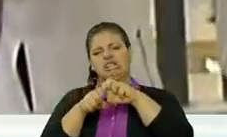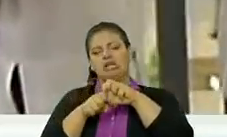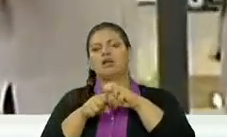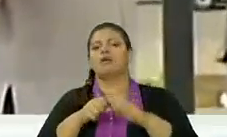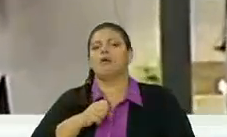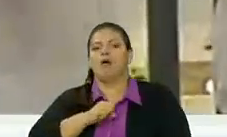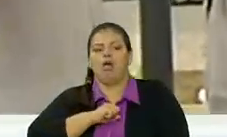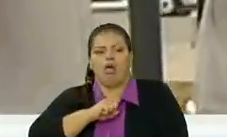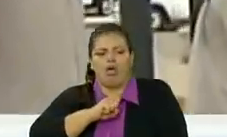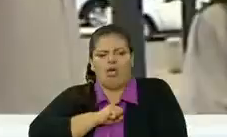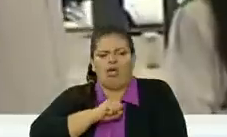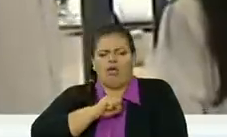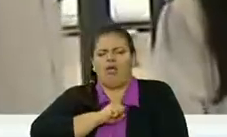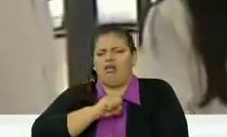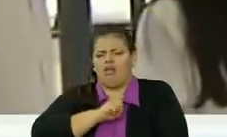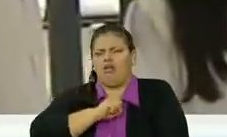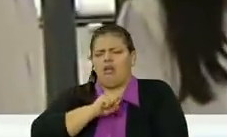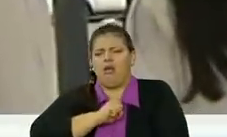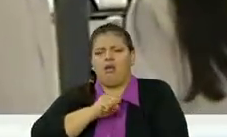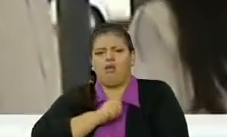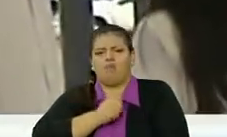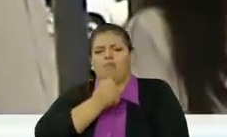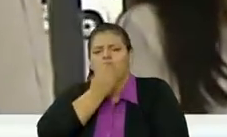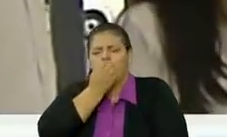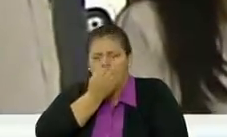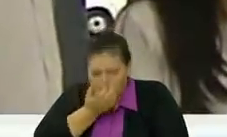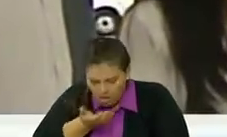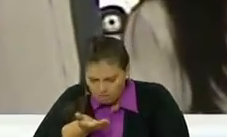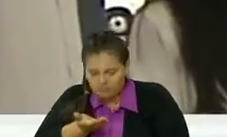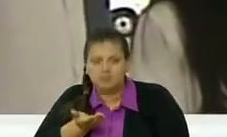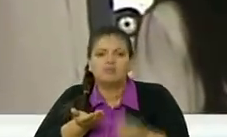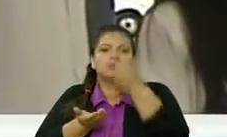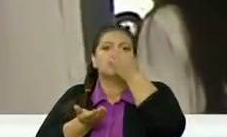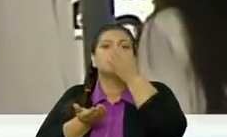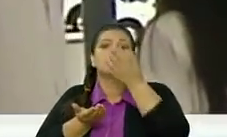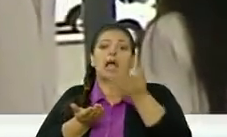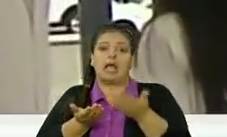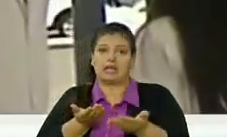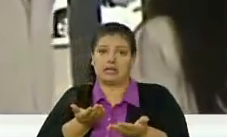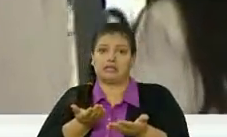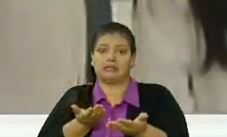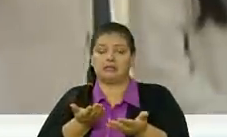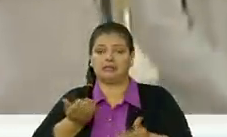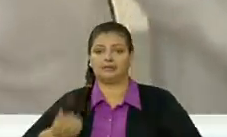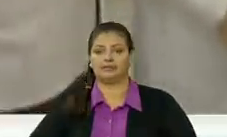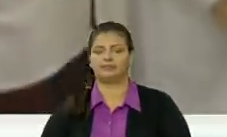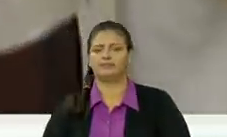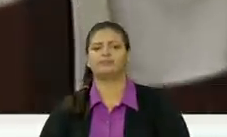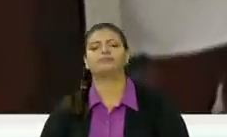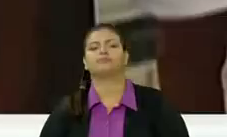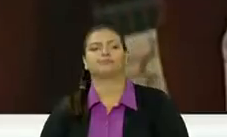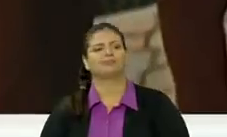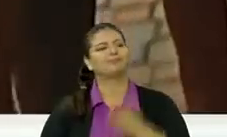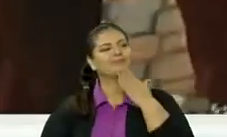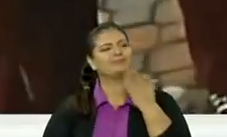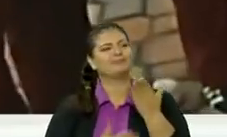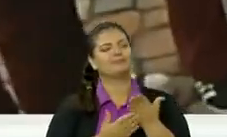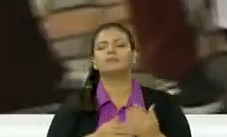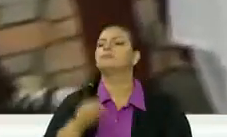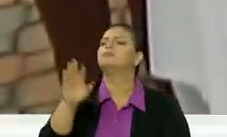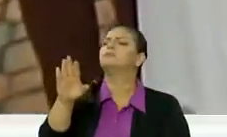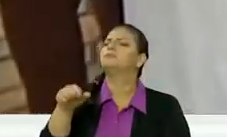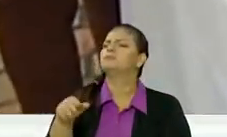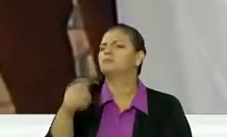consumen mucho tabaco, cigarrillos. ¿Cuáles son los alimentos que deben evitar y los que deben consumir con mayor